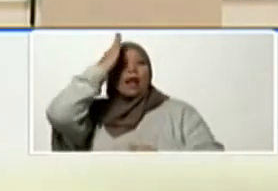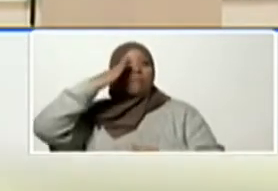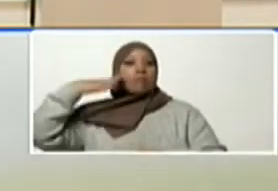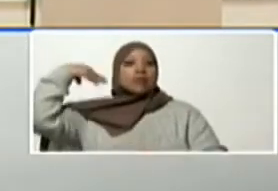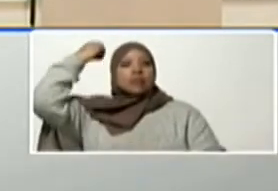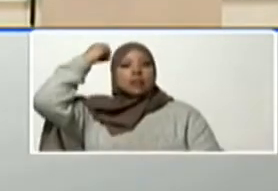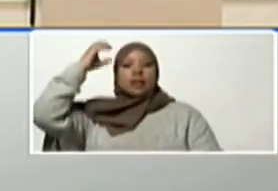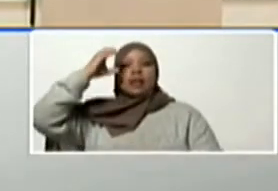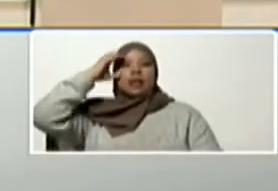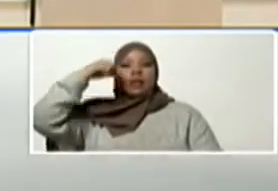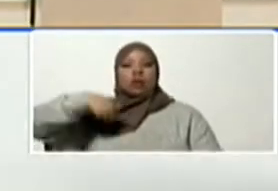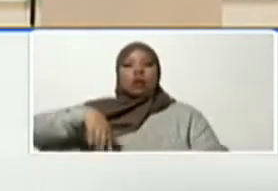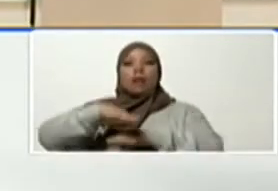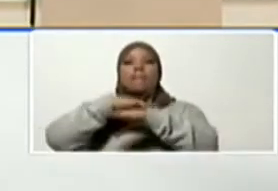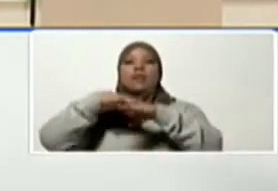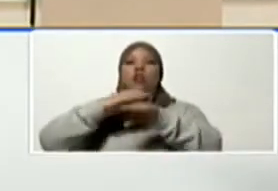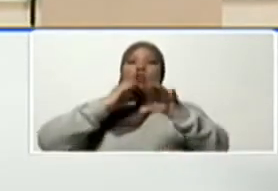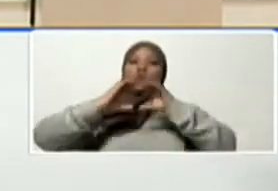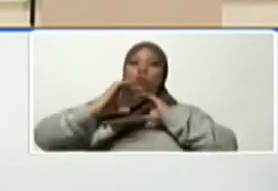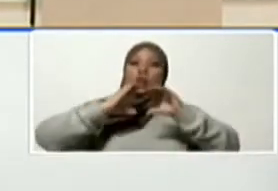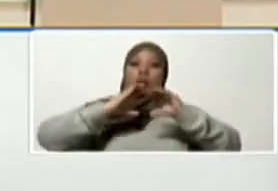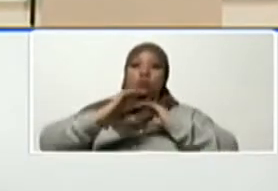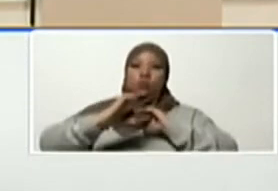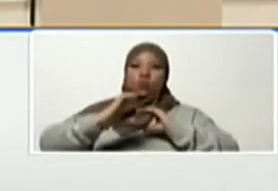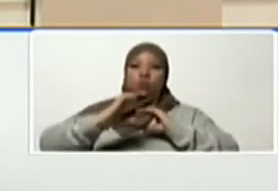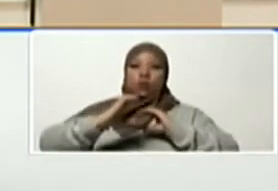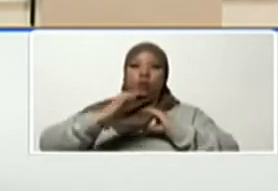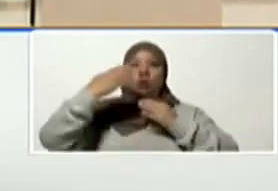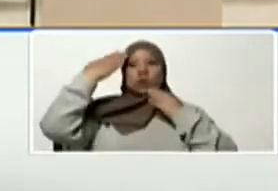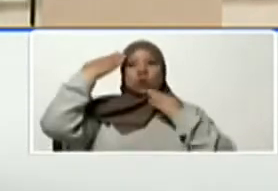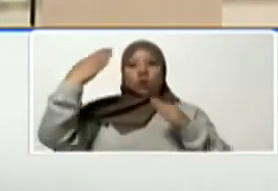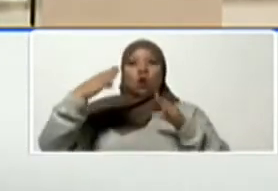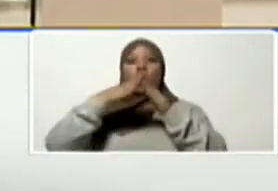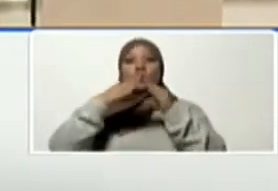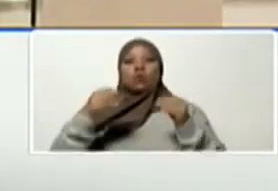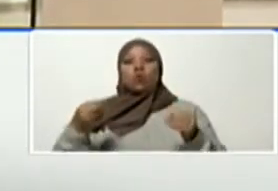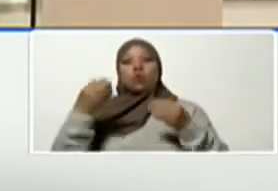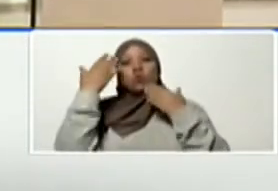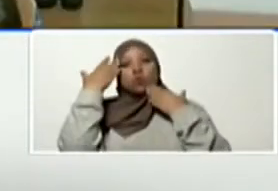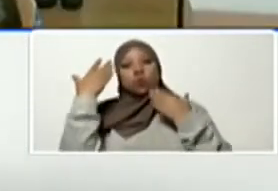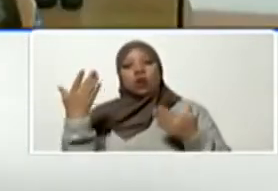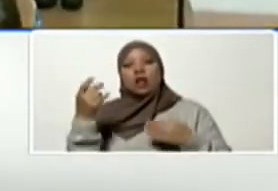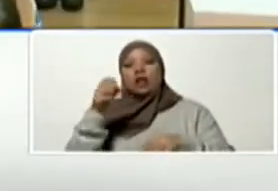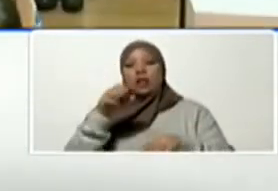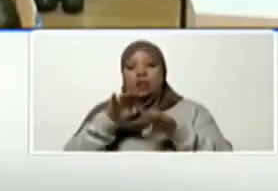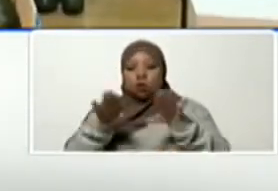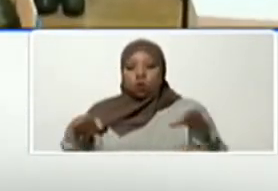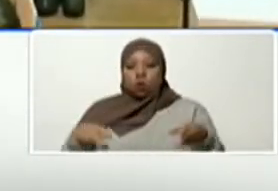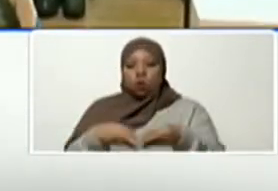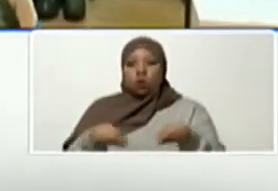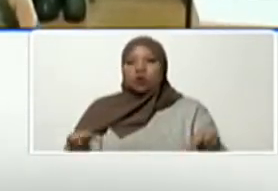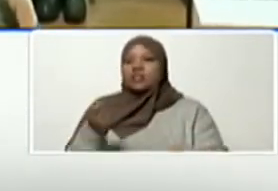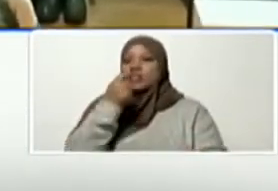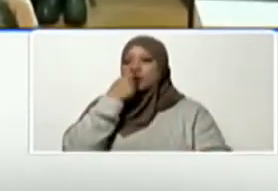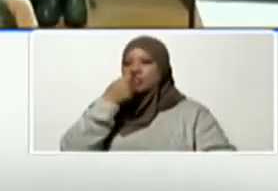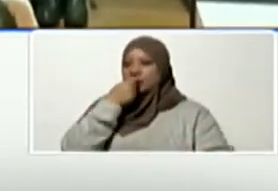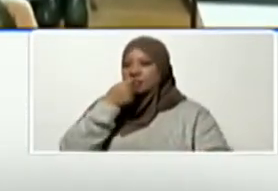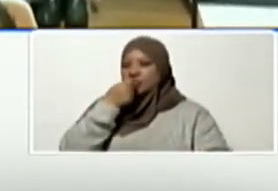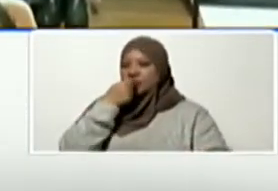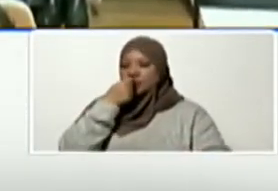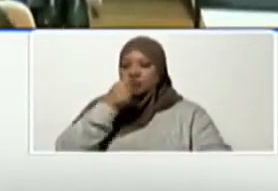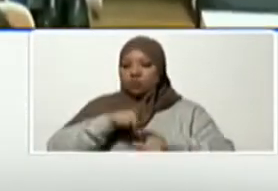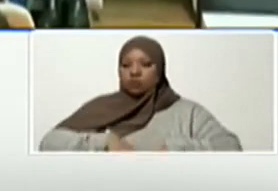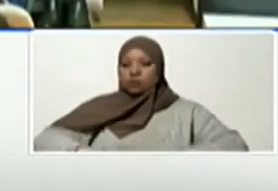presente. Ahí llegó, bueno, yo saludé durante toda mi estancia en la zona verde, saludé